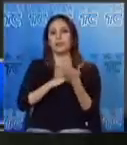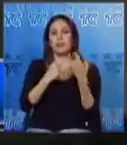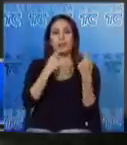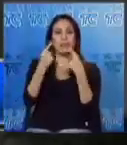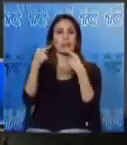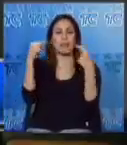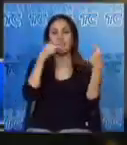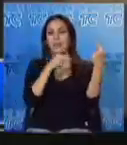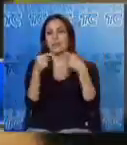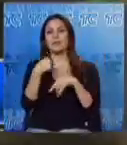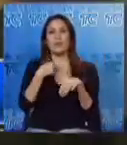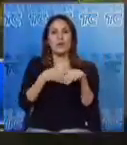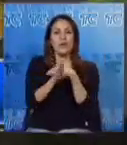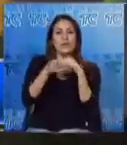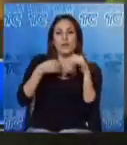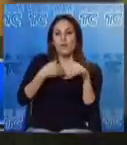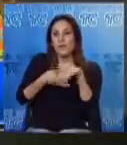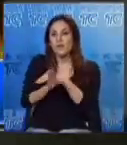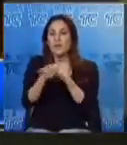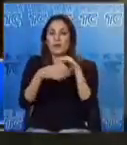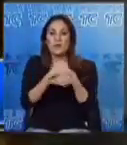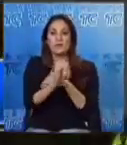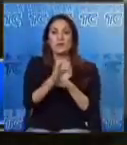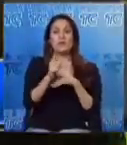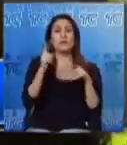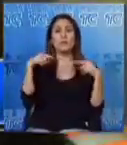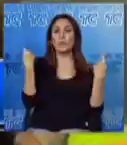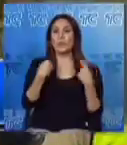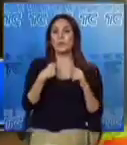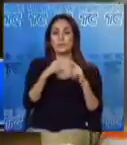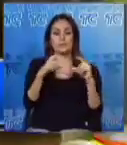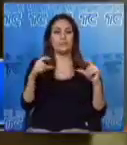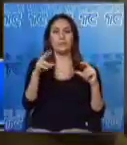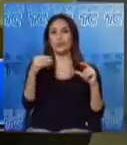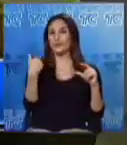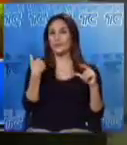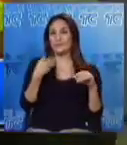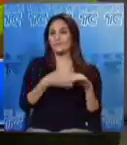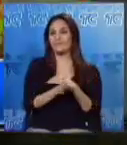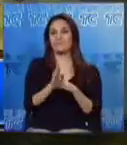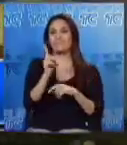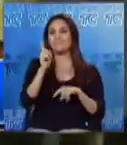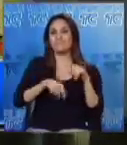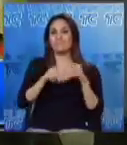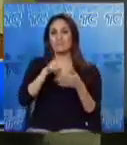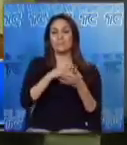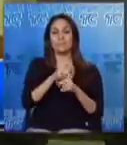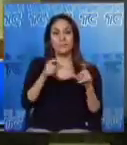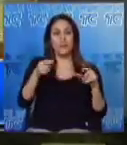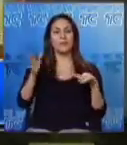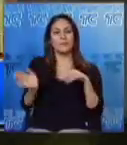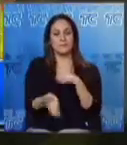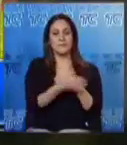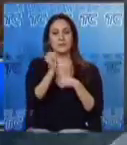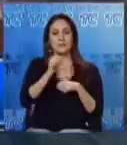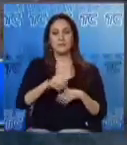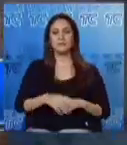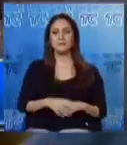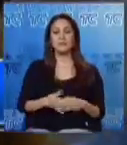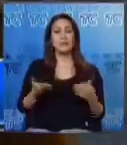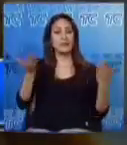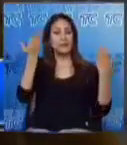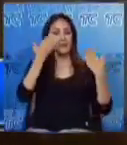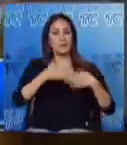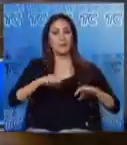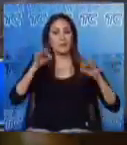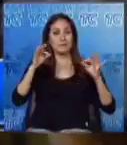la disputa por entrar. Muchos querían hacerlo sin tener la debida acreditación que lo permita. Minutos después, y ya con los